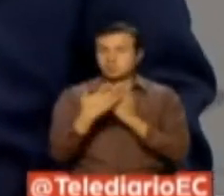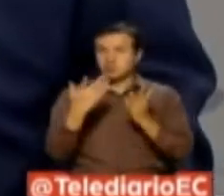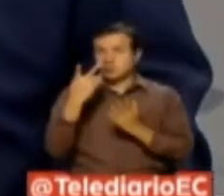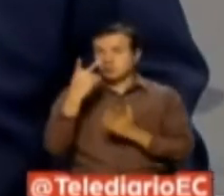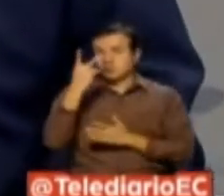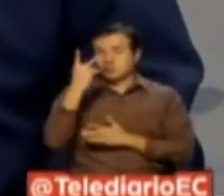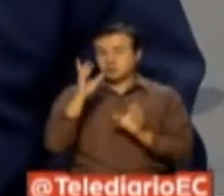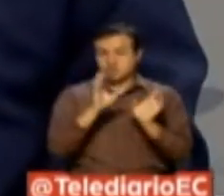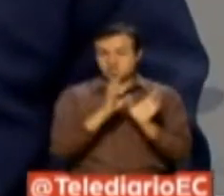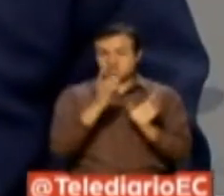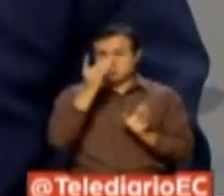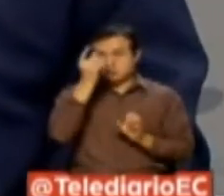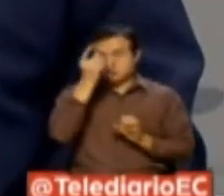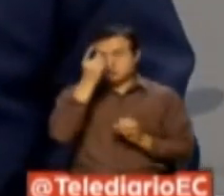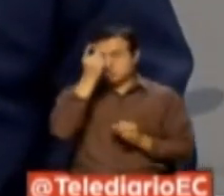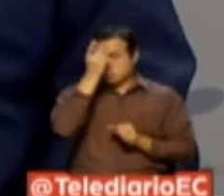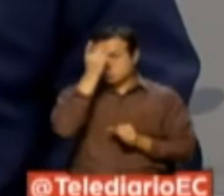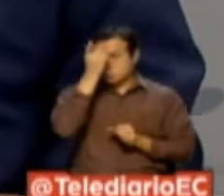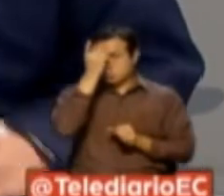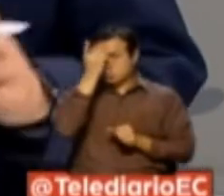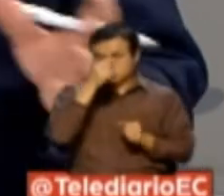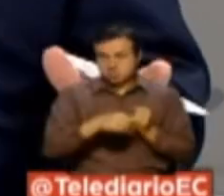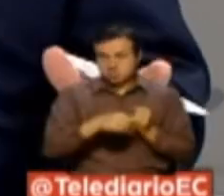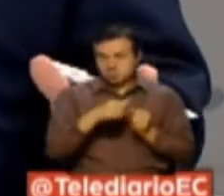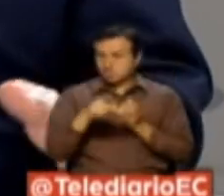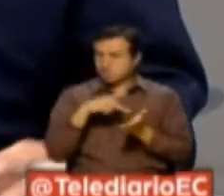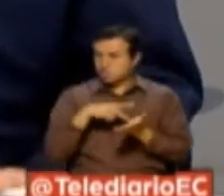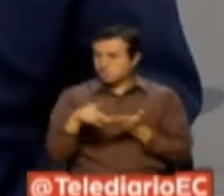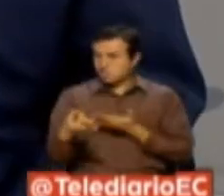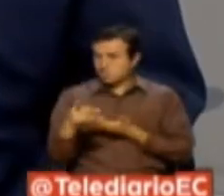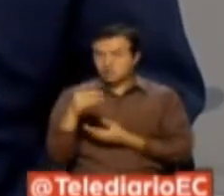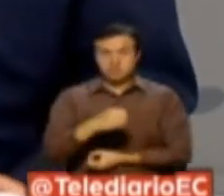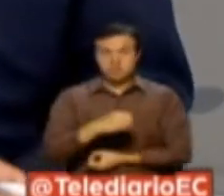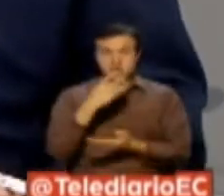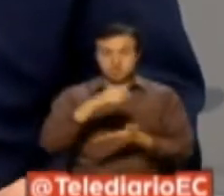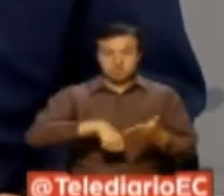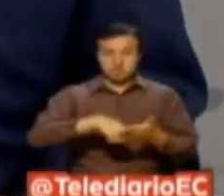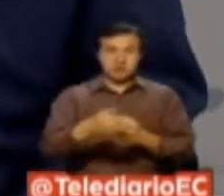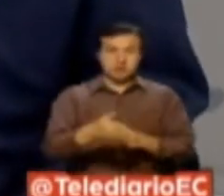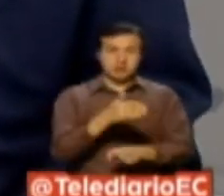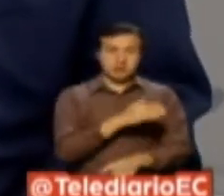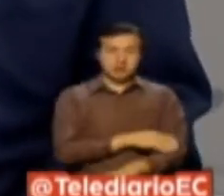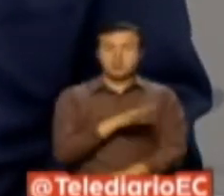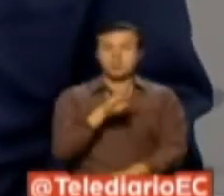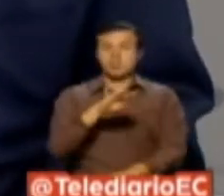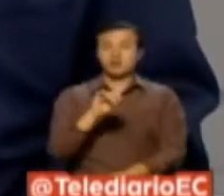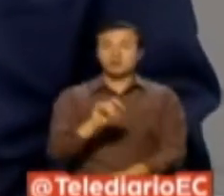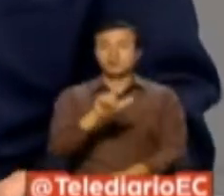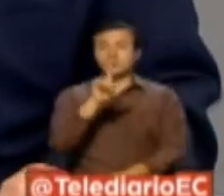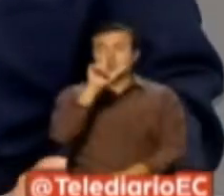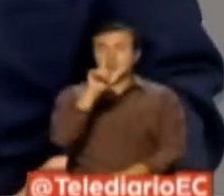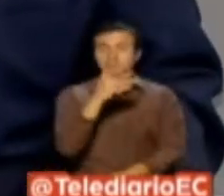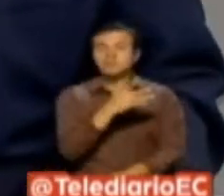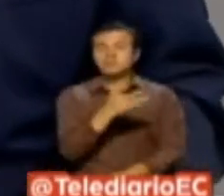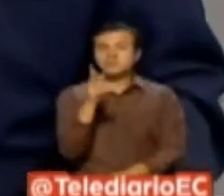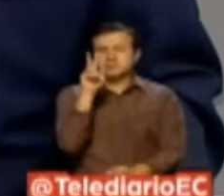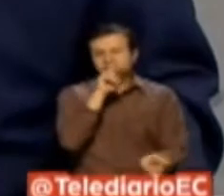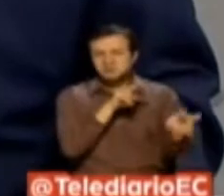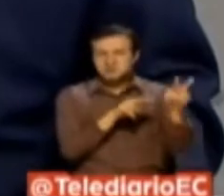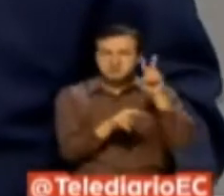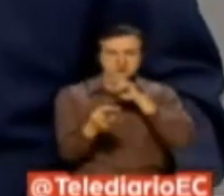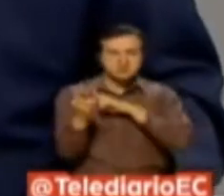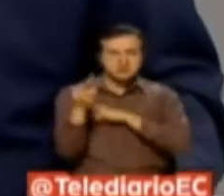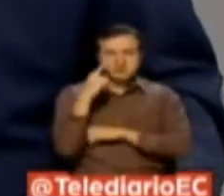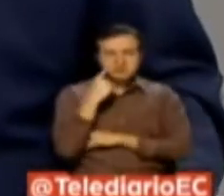y pago de certificados de tesorería en el informe aprobado el pasado 4 de julio analizó las